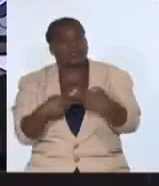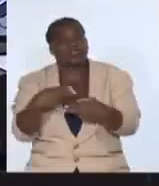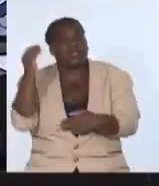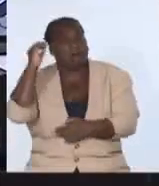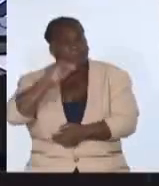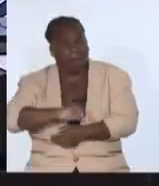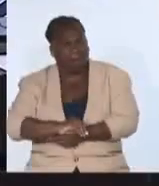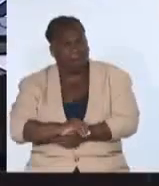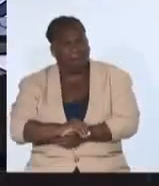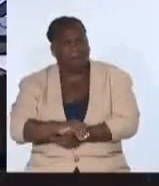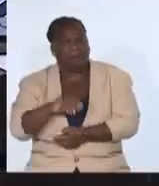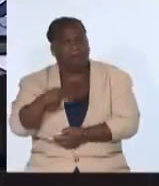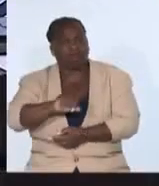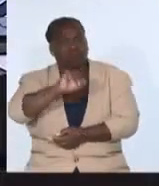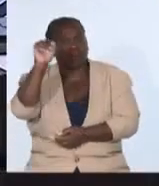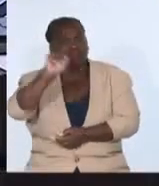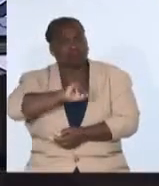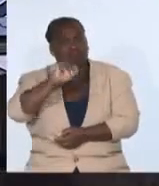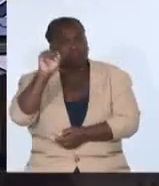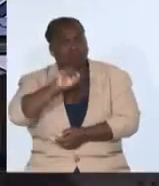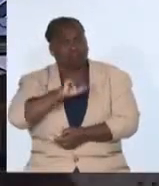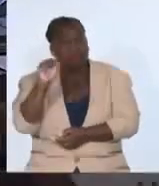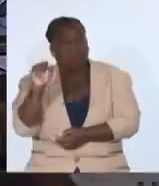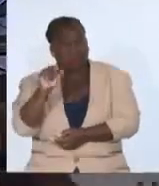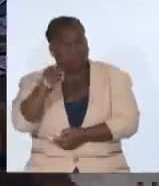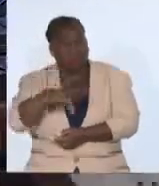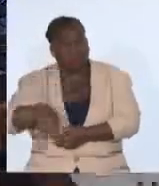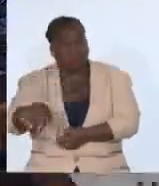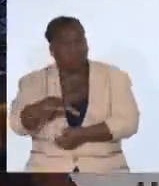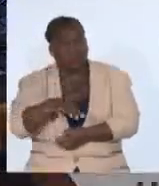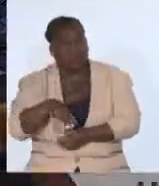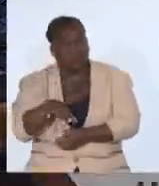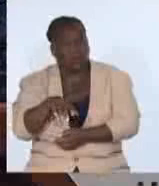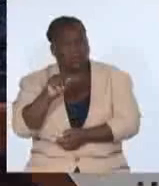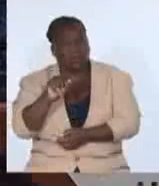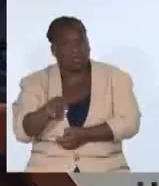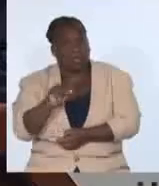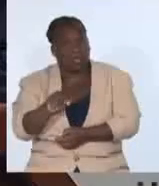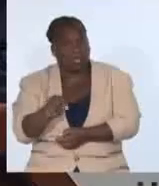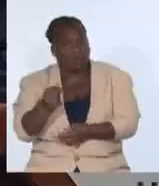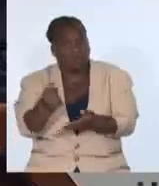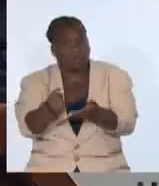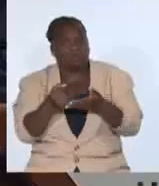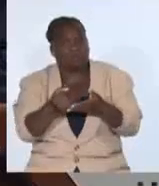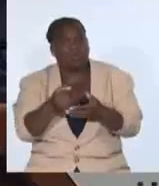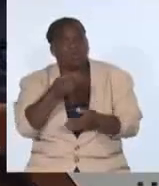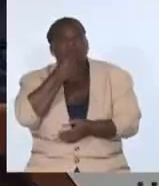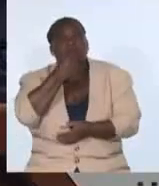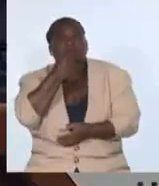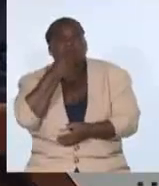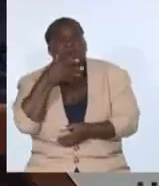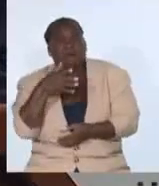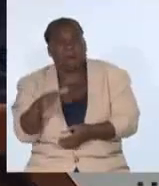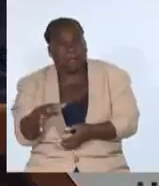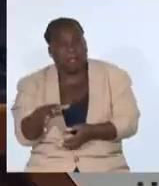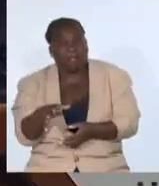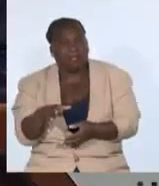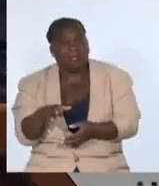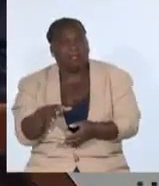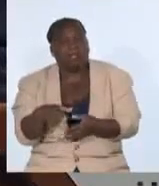de que los logros y avances en ese campo son los que dirán A la postre si es posible y cuando